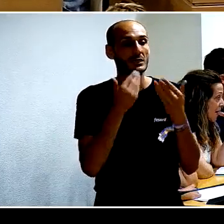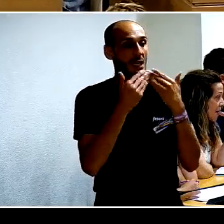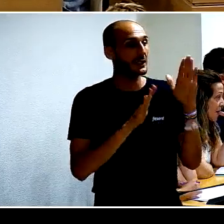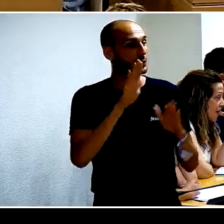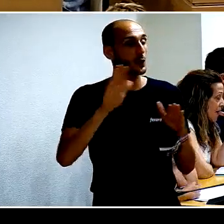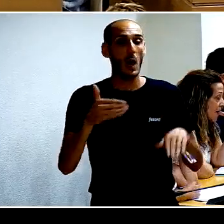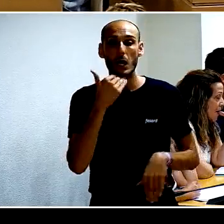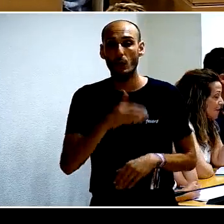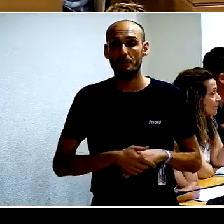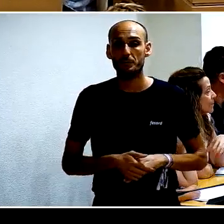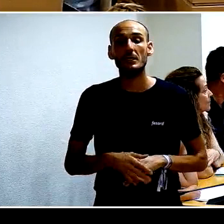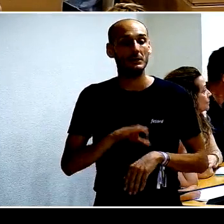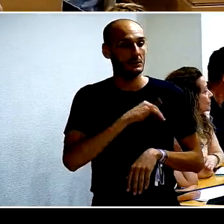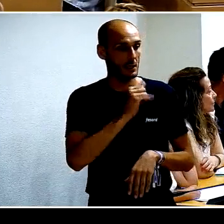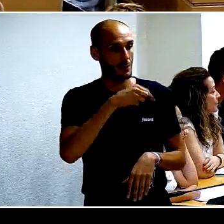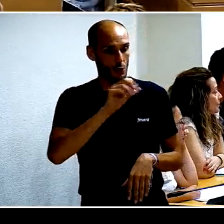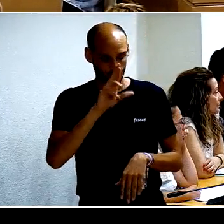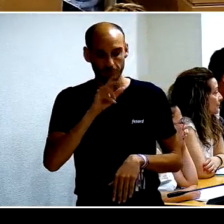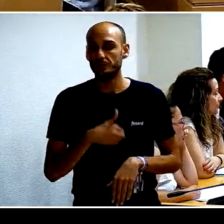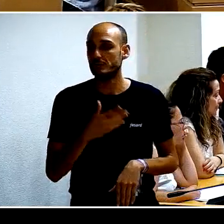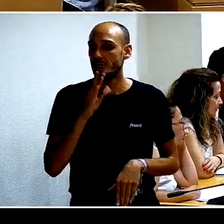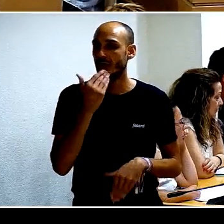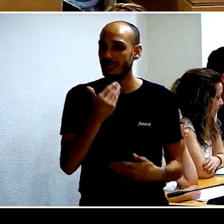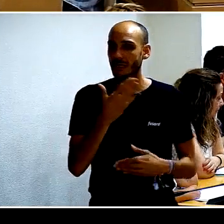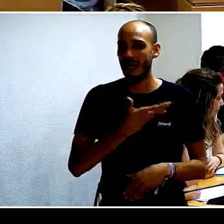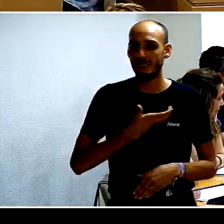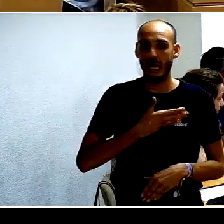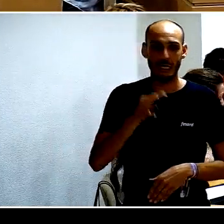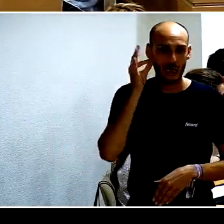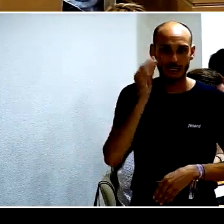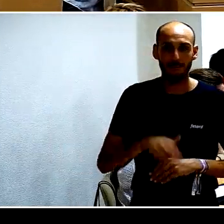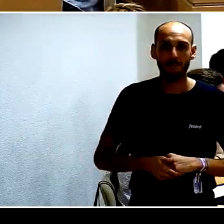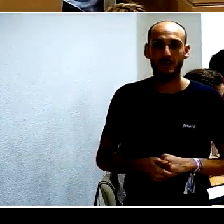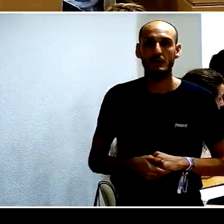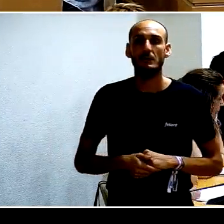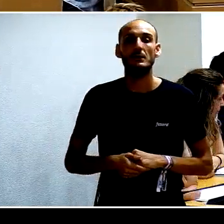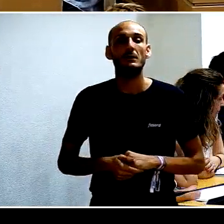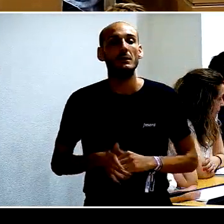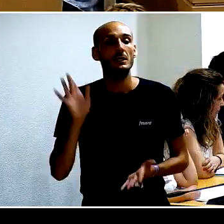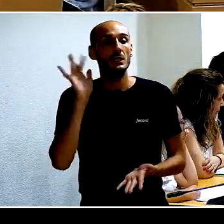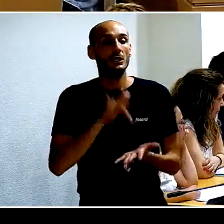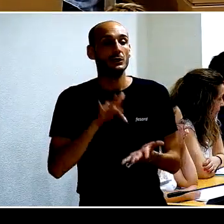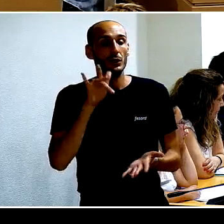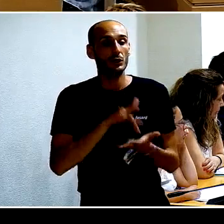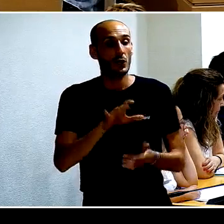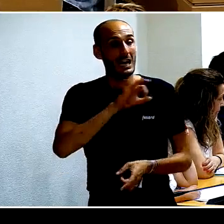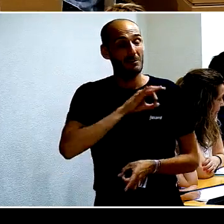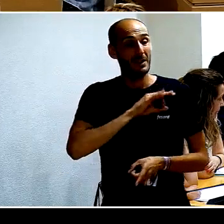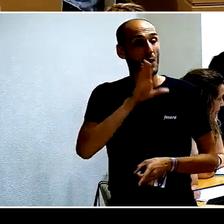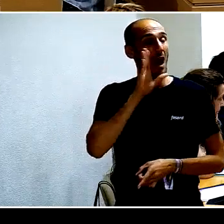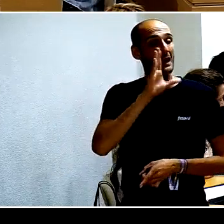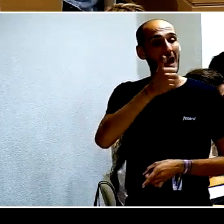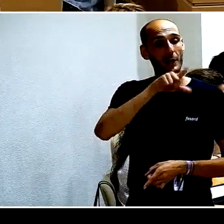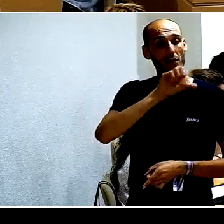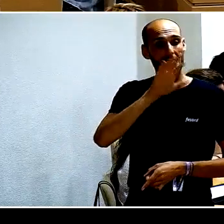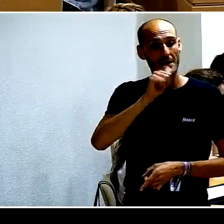Vicente Ibor? Gràcies, alcaldessa. Bueno, cada vez que sale el premio literario Carolina Planells,